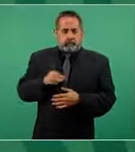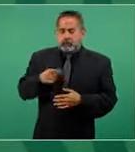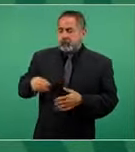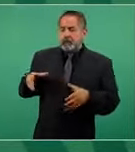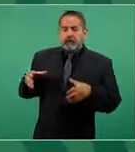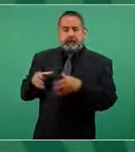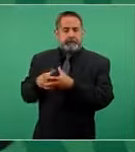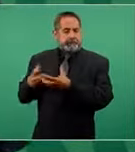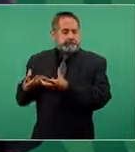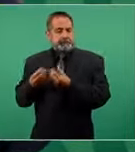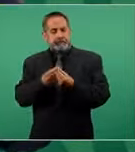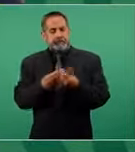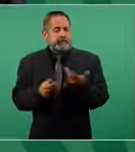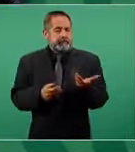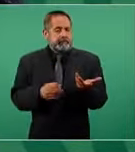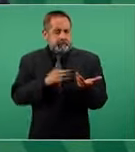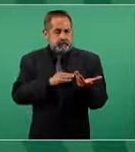de